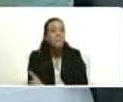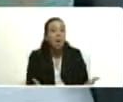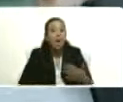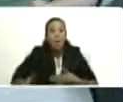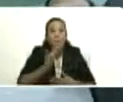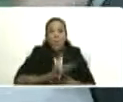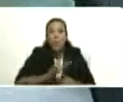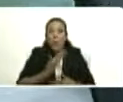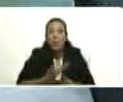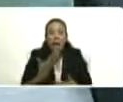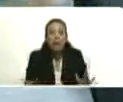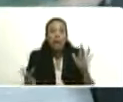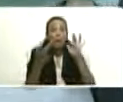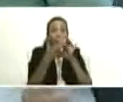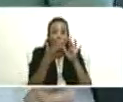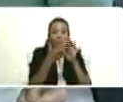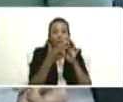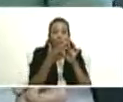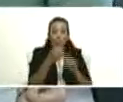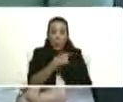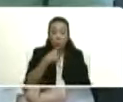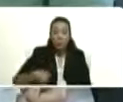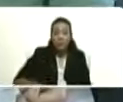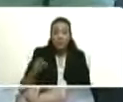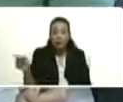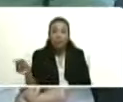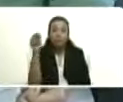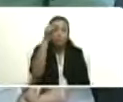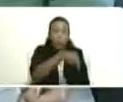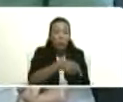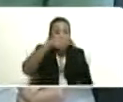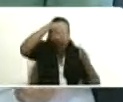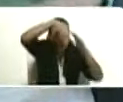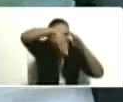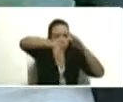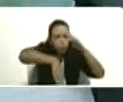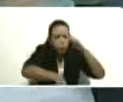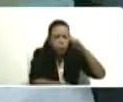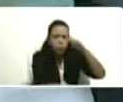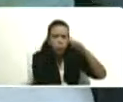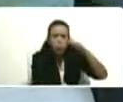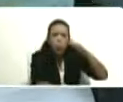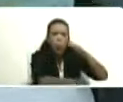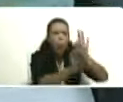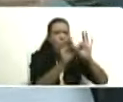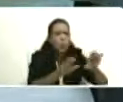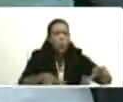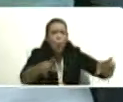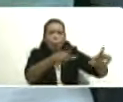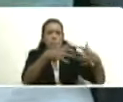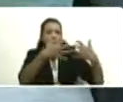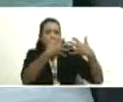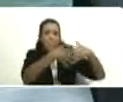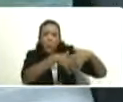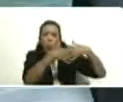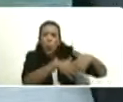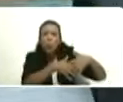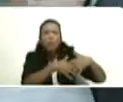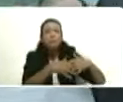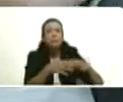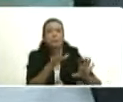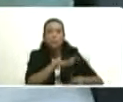importantes alianzas con el puerto de aguas profundas de Shanghái, empresas,